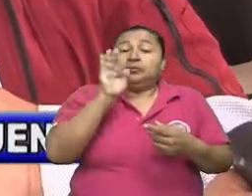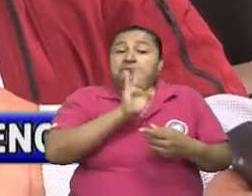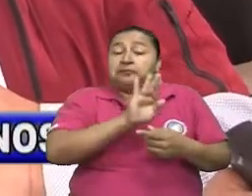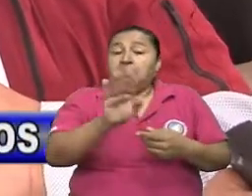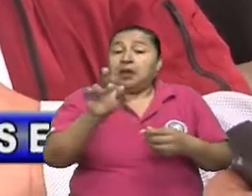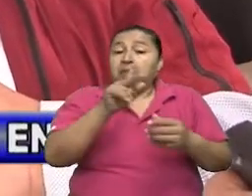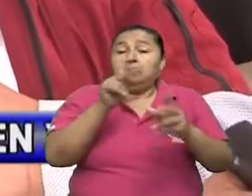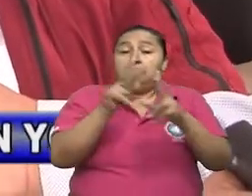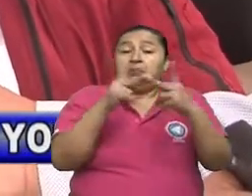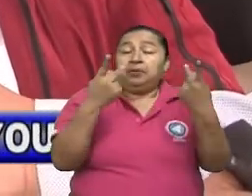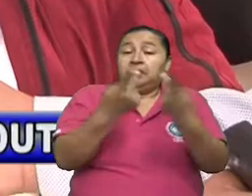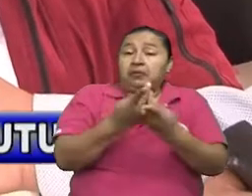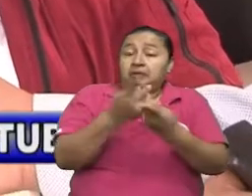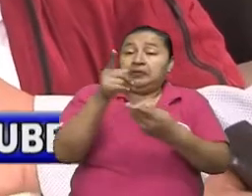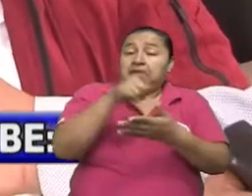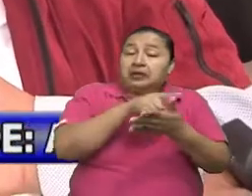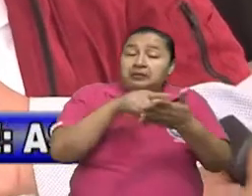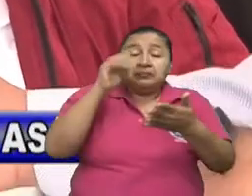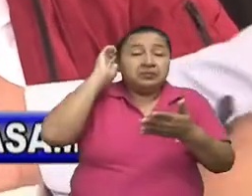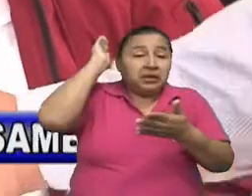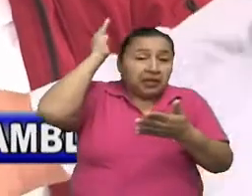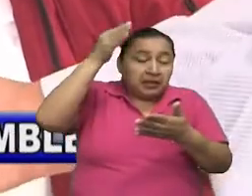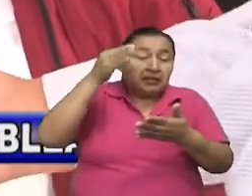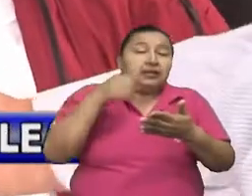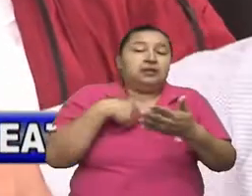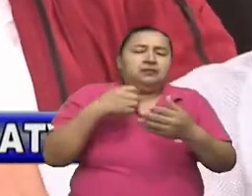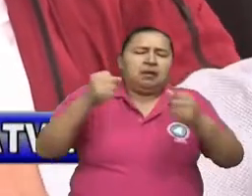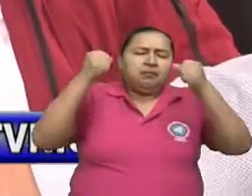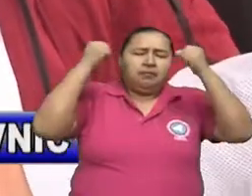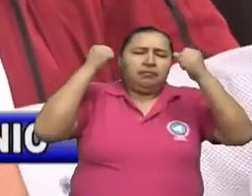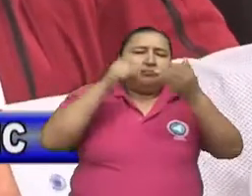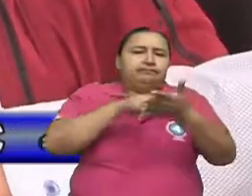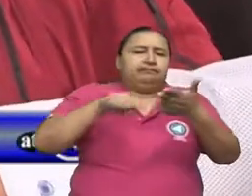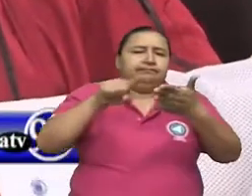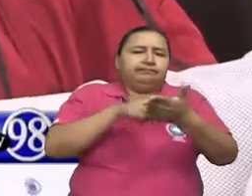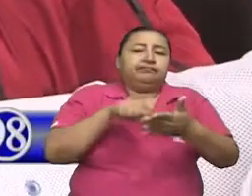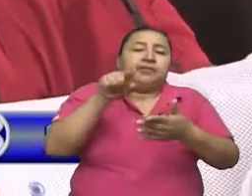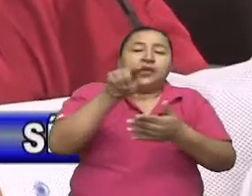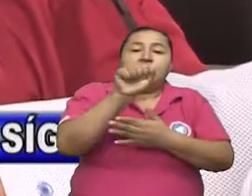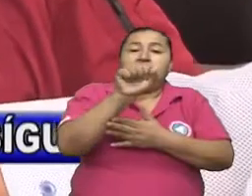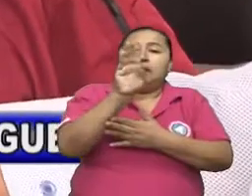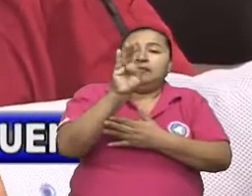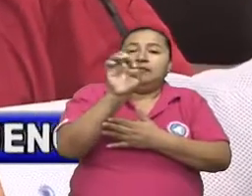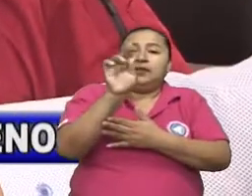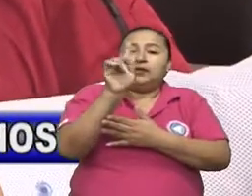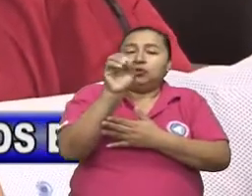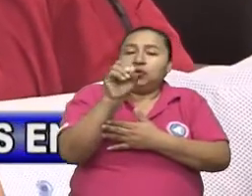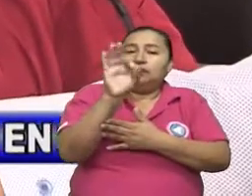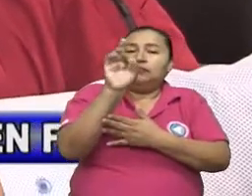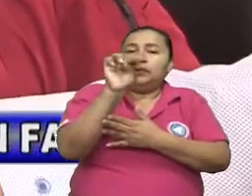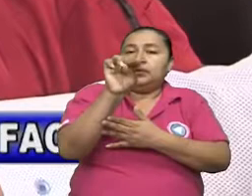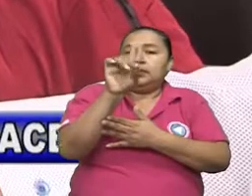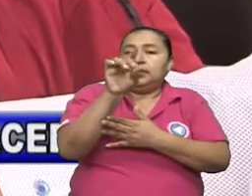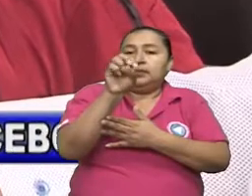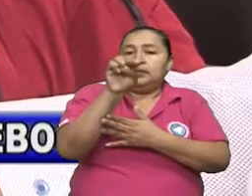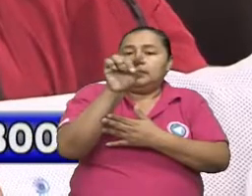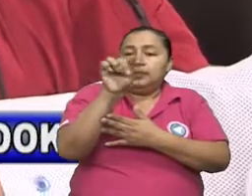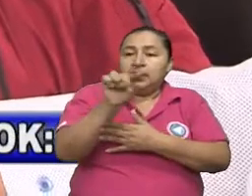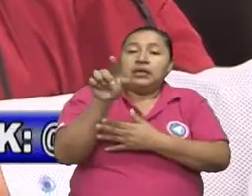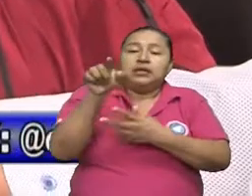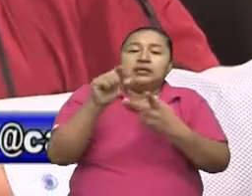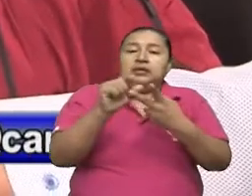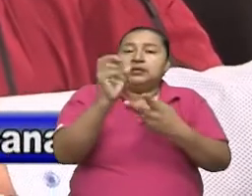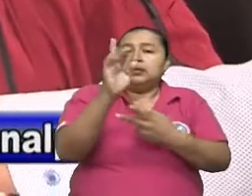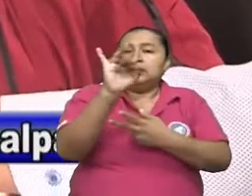pueblo argentino con la gran victoria obtenida ayer por Alberto Fernández y Cristina fue